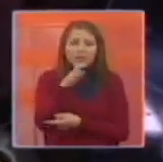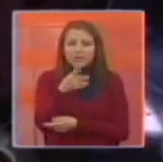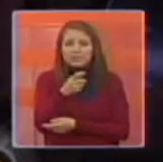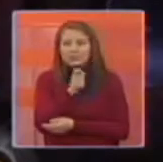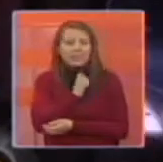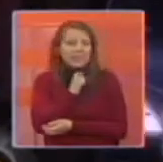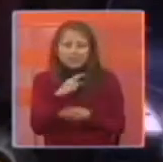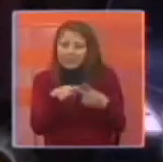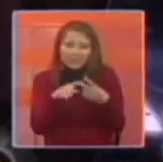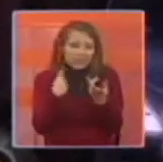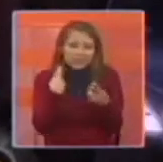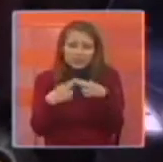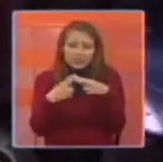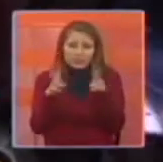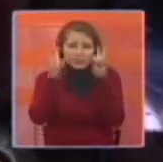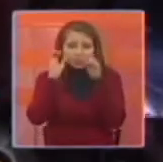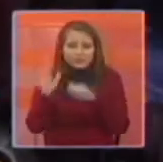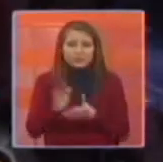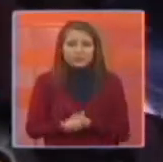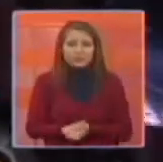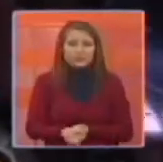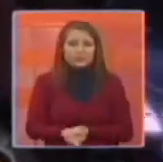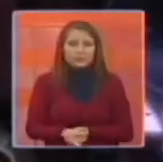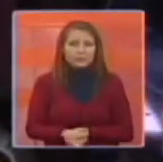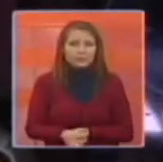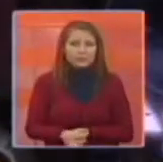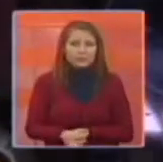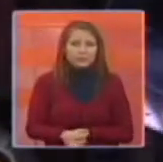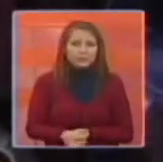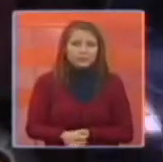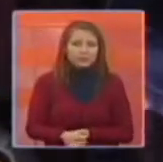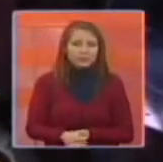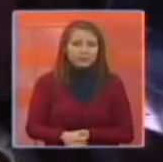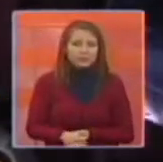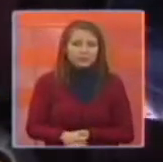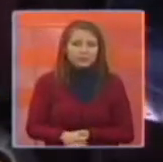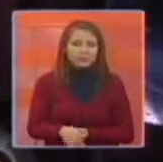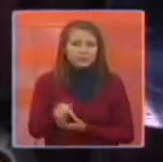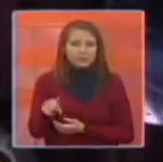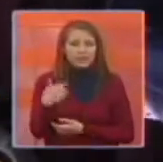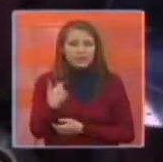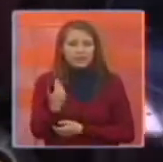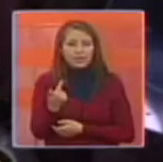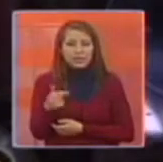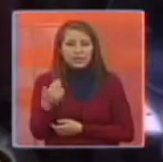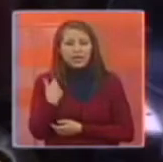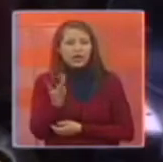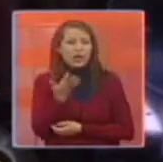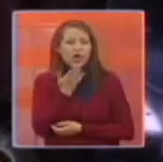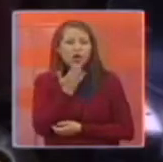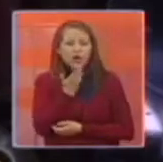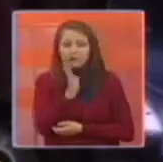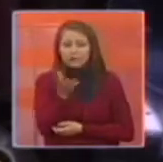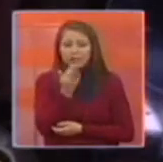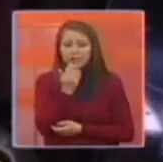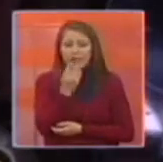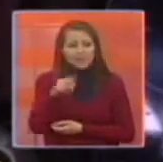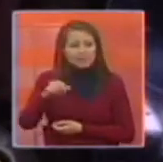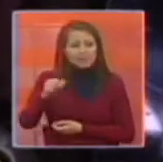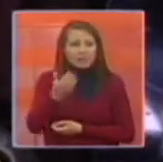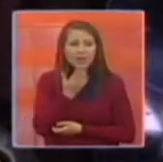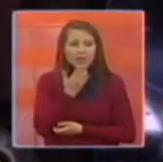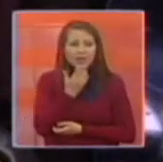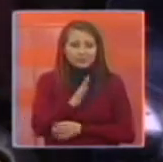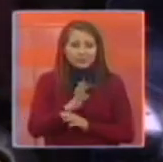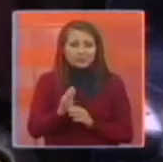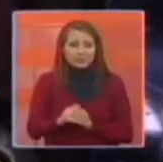quiera llamarle, que nosotros tenemos aquí en Guayaquil, son color, nada más,